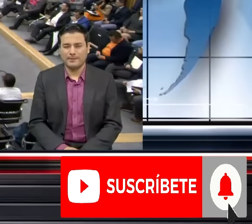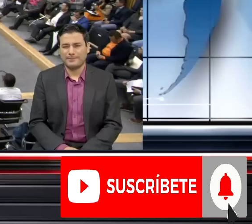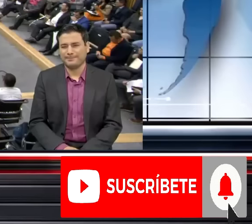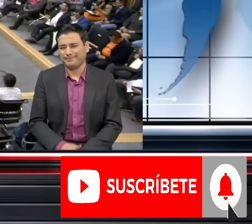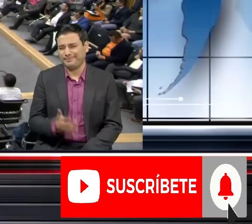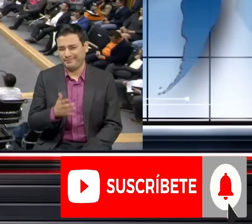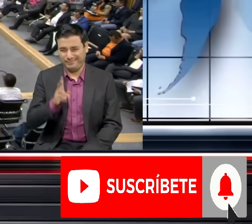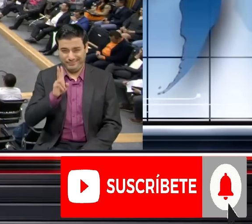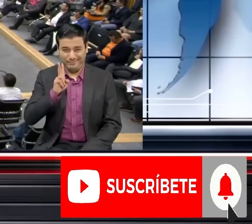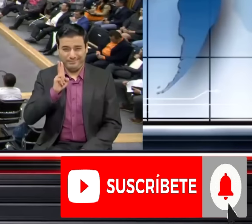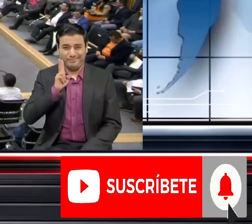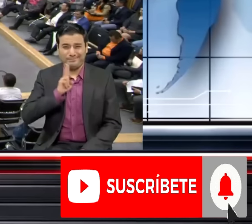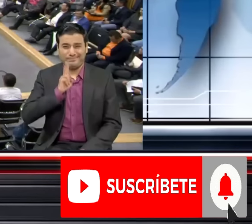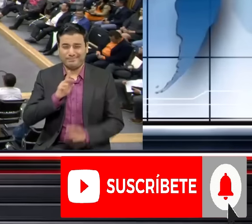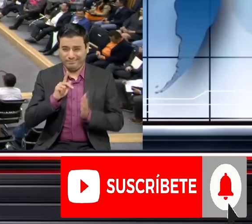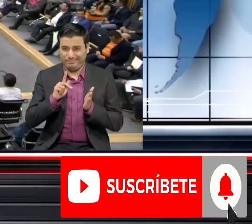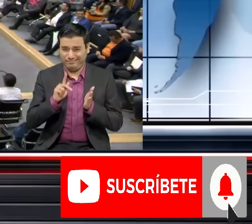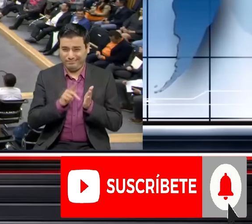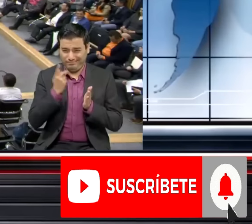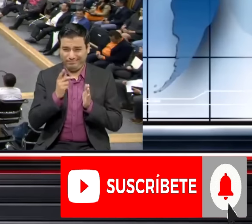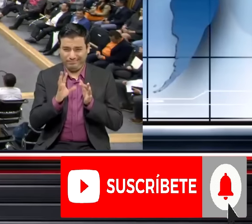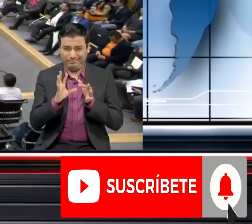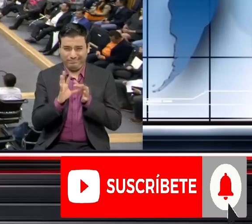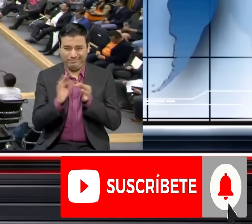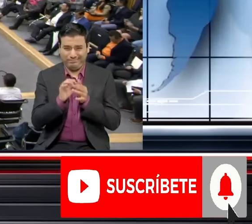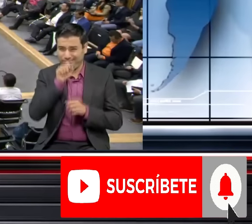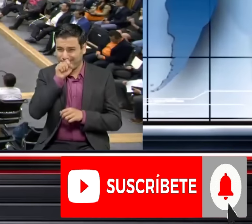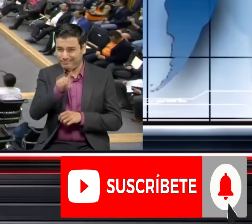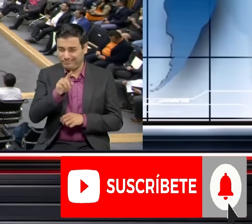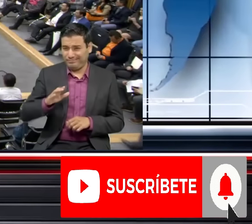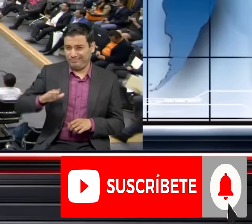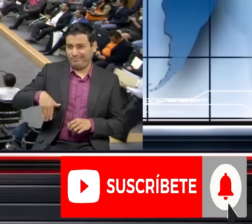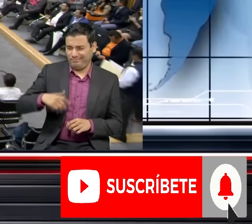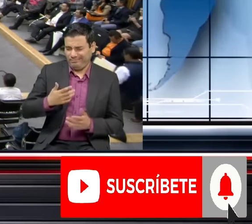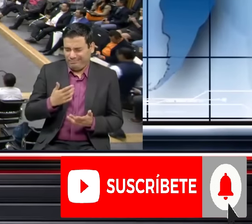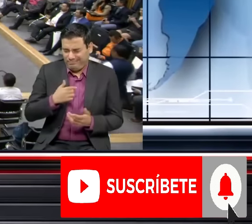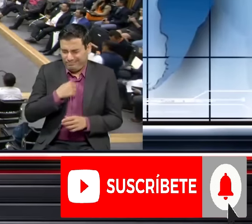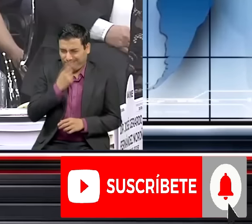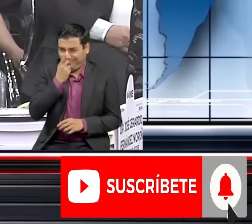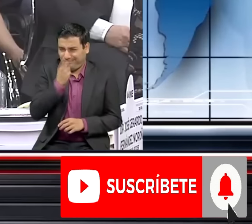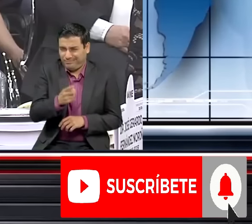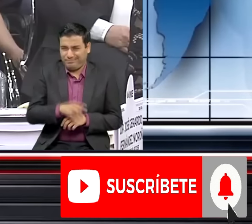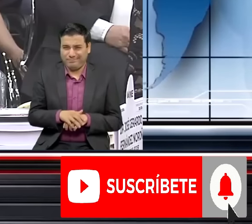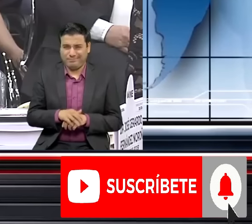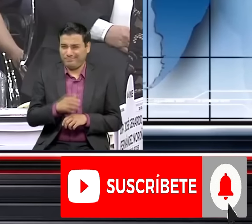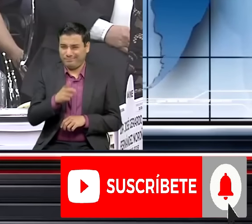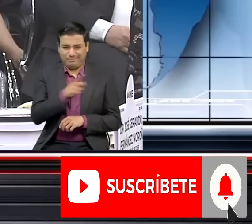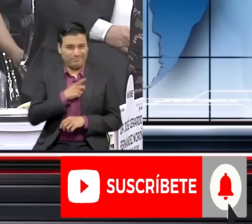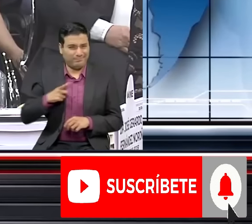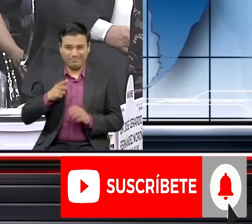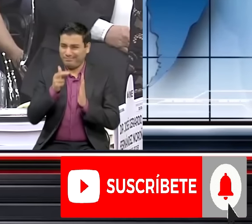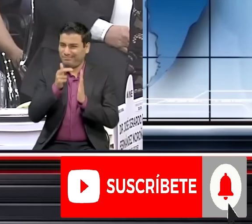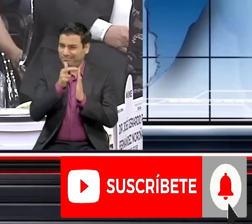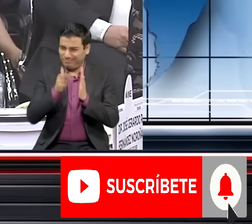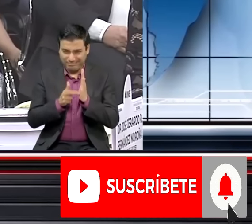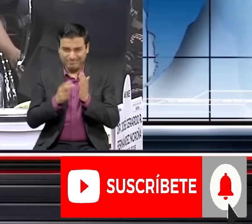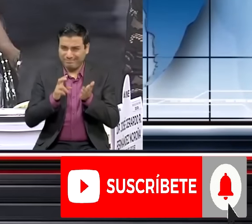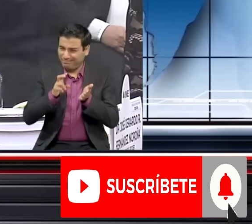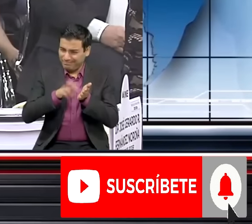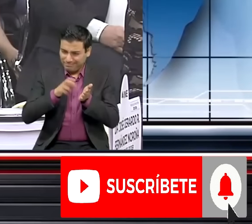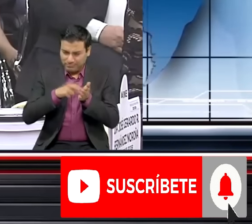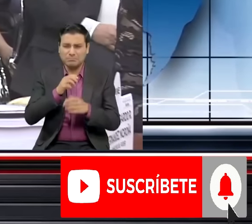insistiría, lo insistí desde casi un principio, que hay que meterle mano al reglamento. Podemos ser muy ágiles las reuniones, los sentidos de las